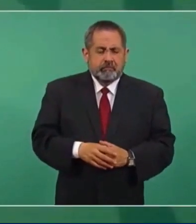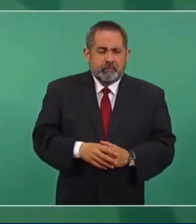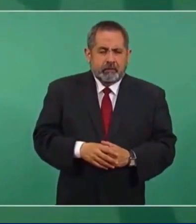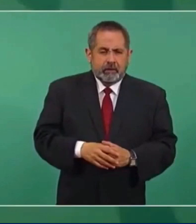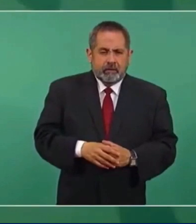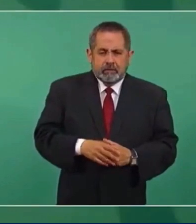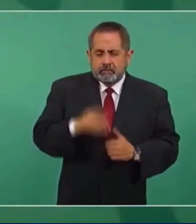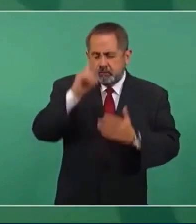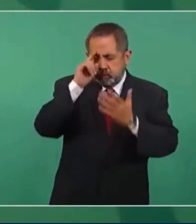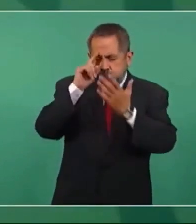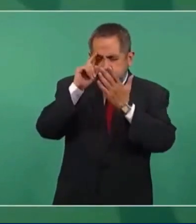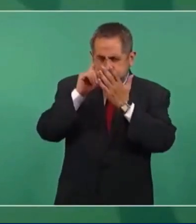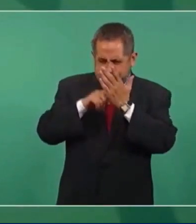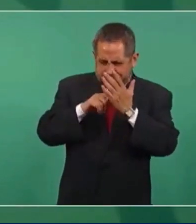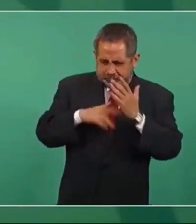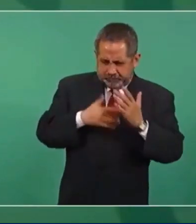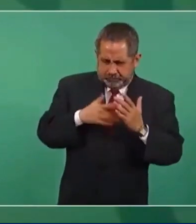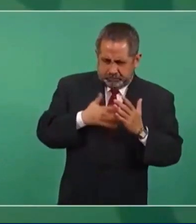Creo que